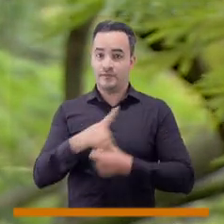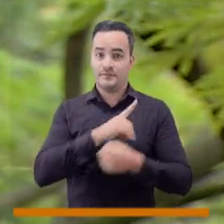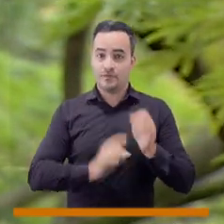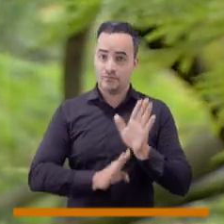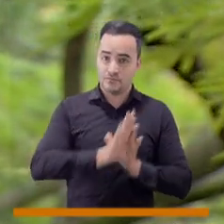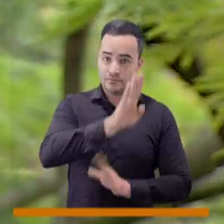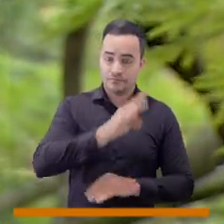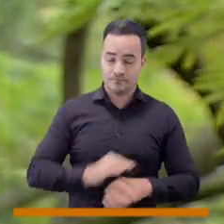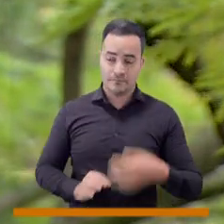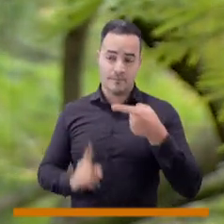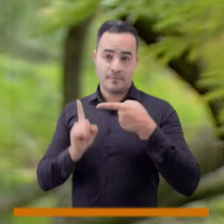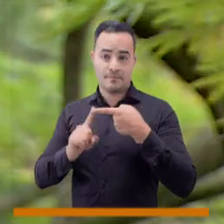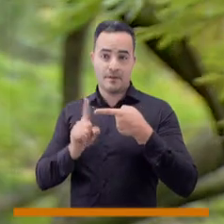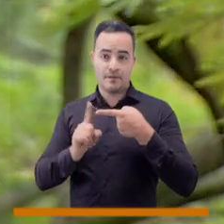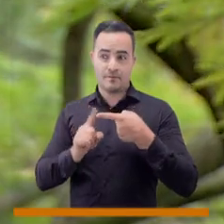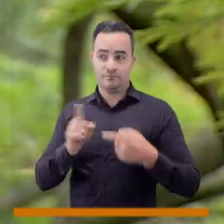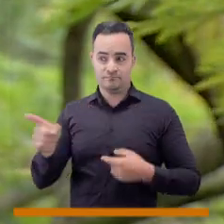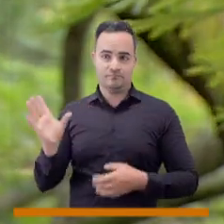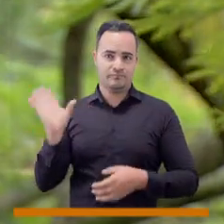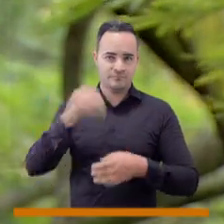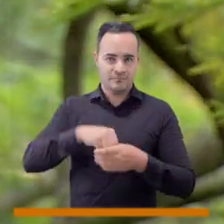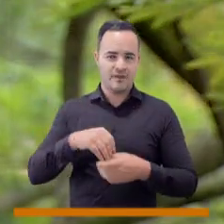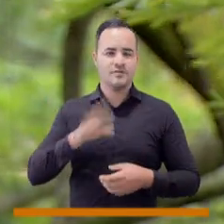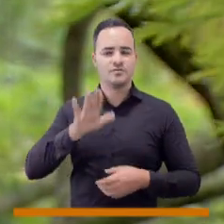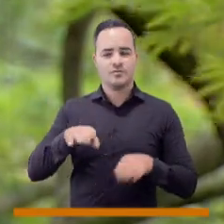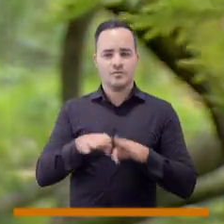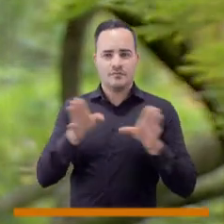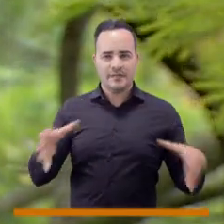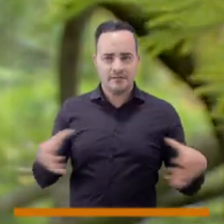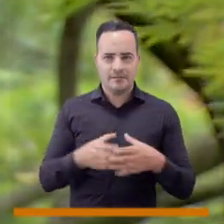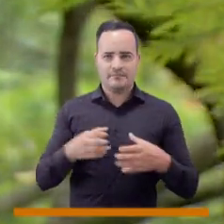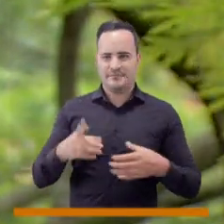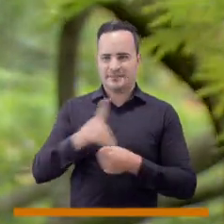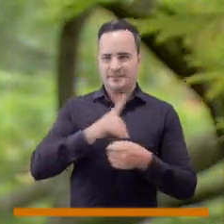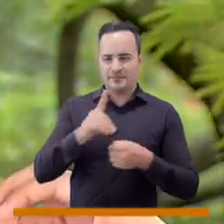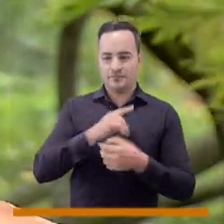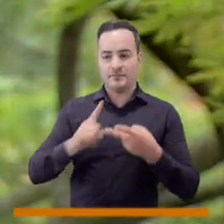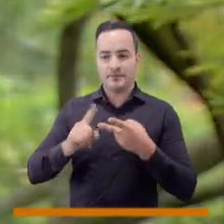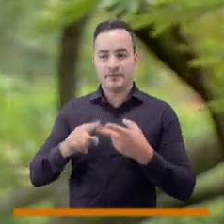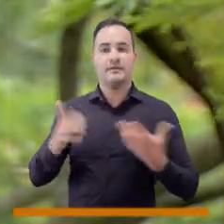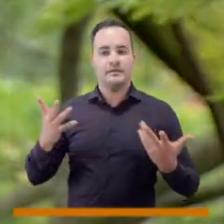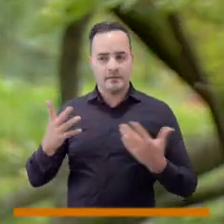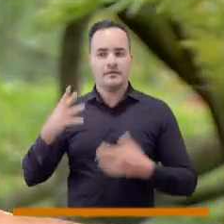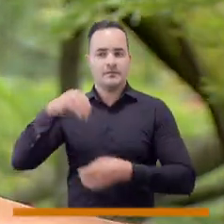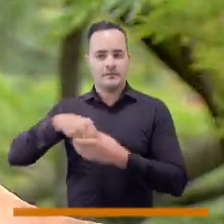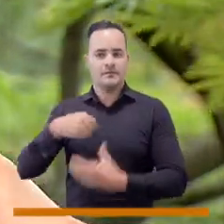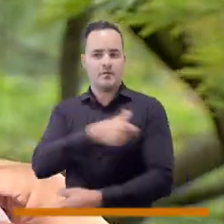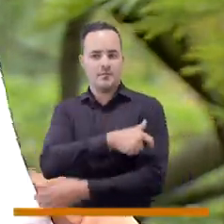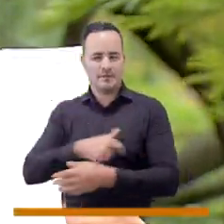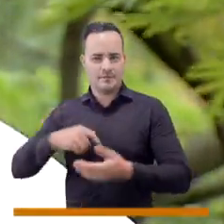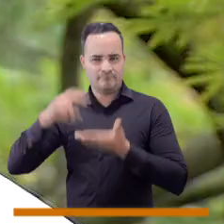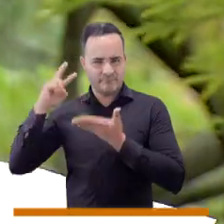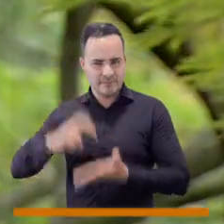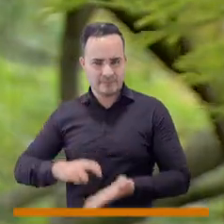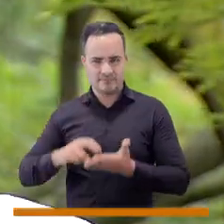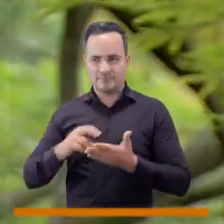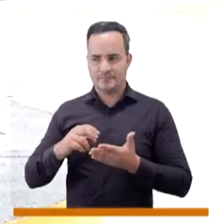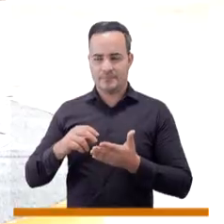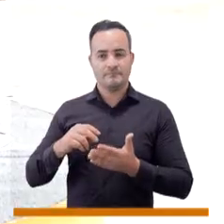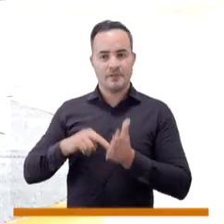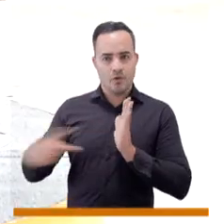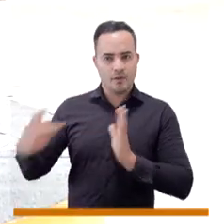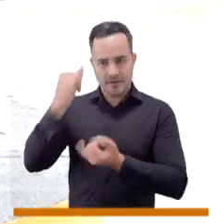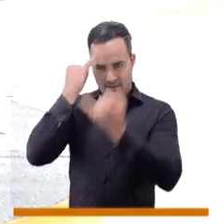distrito. Uno, de la banca distrital, y distrito de ciencia, tecnología e innovación. Por eso, nuestros televidentes deben quedarse